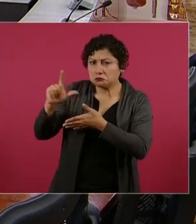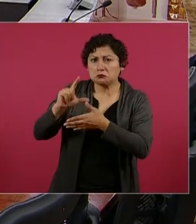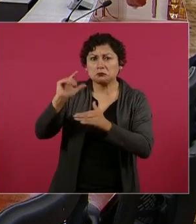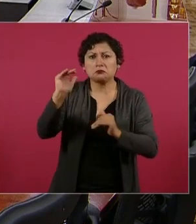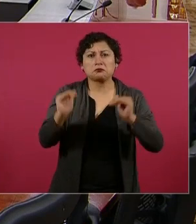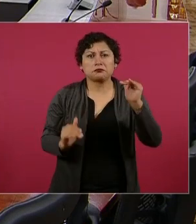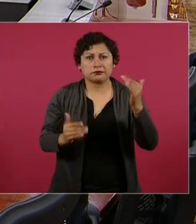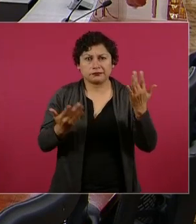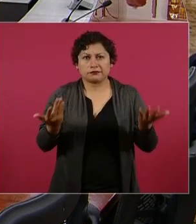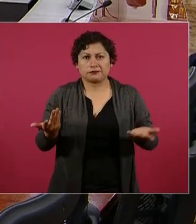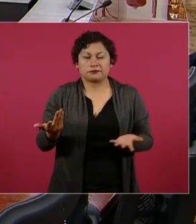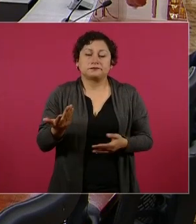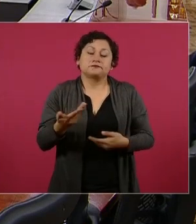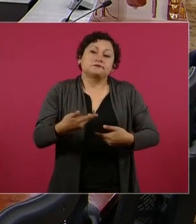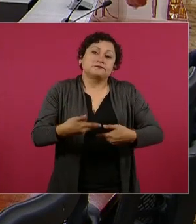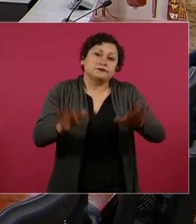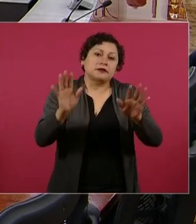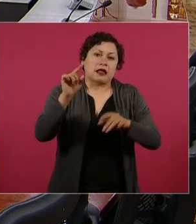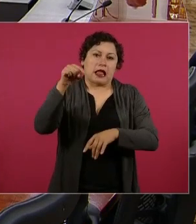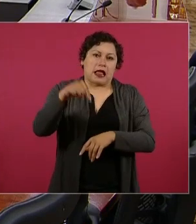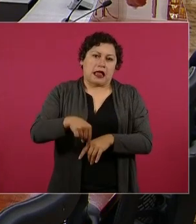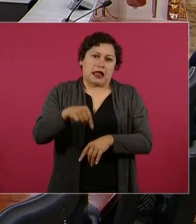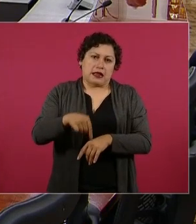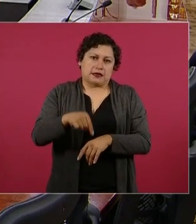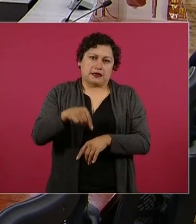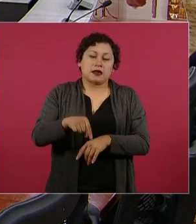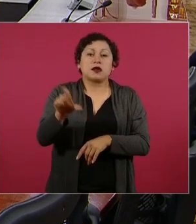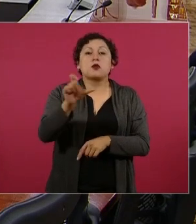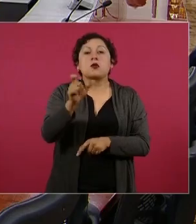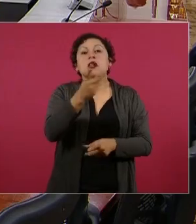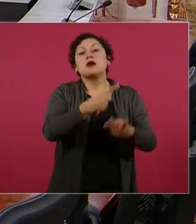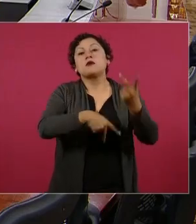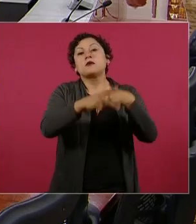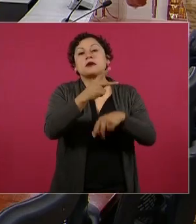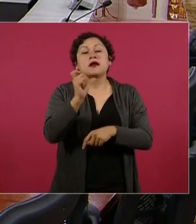se portó muy bien el presidente Trump y